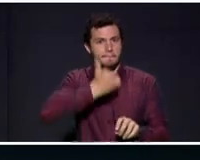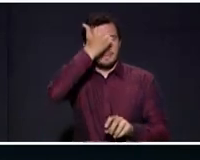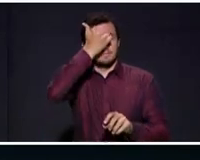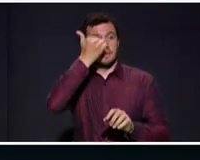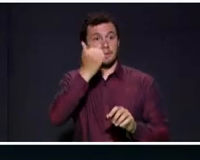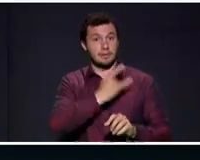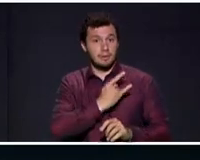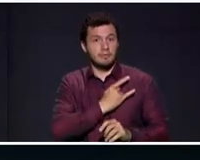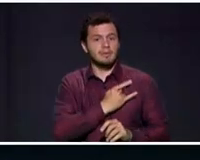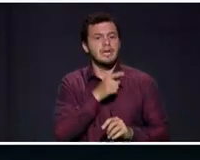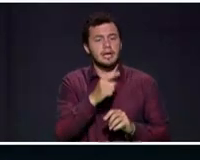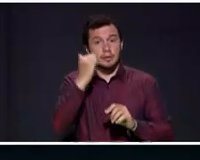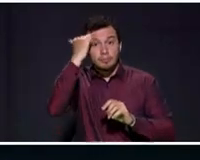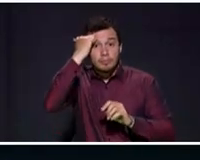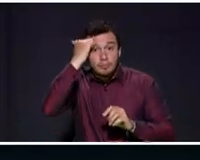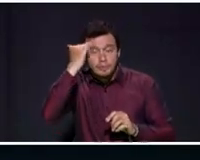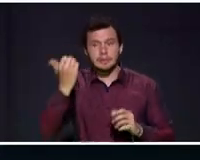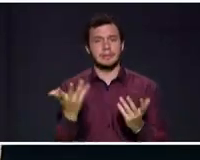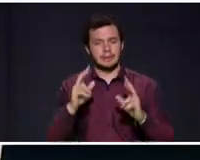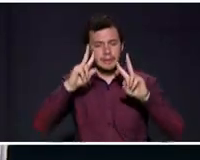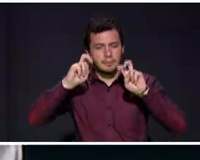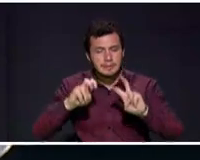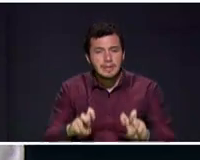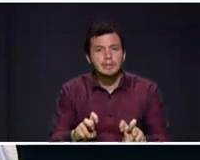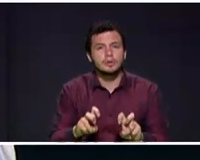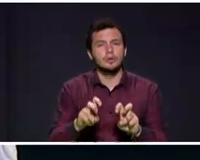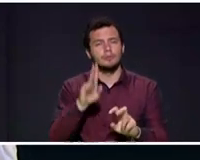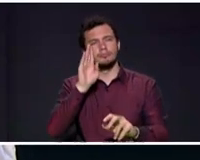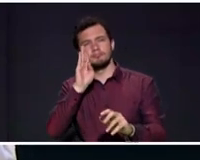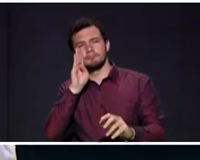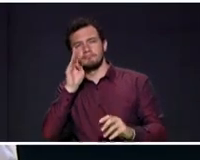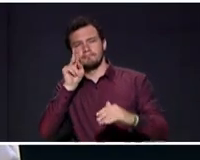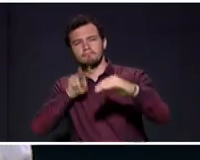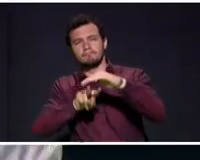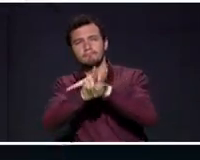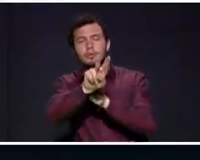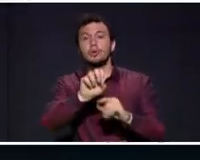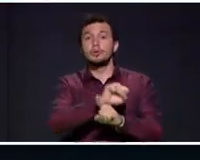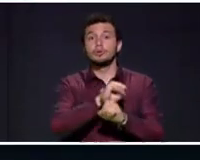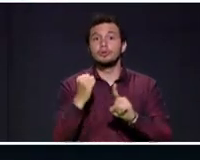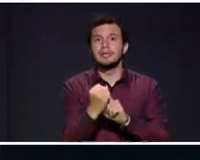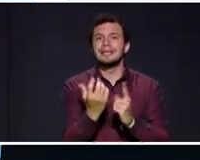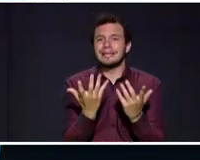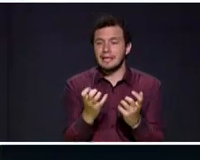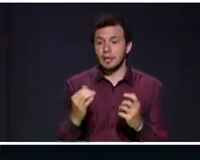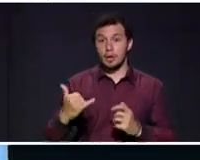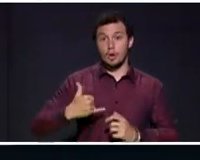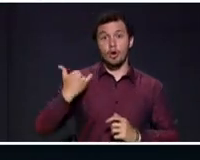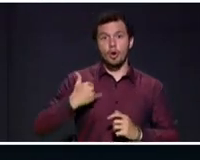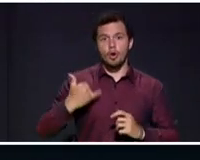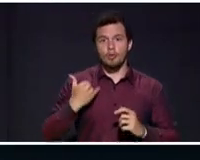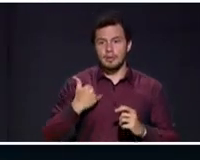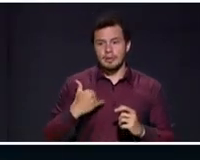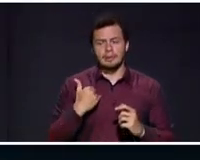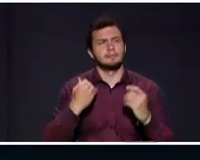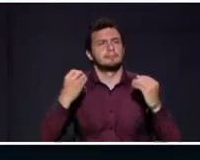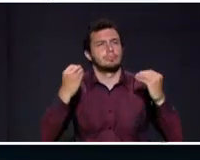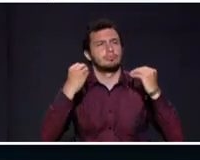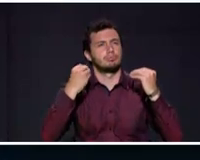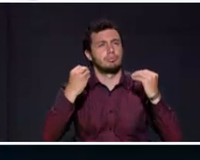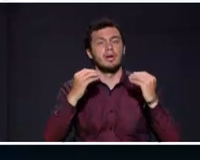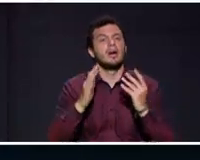investigación y proyección social podamos tener más personas capacitadas más jóvenes en la actividad que deben de tener en su edad